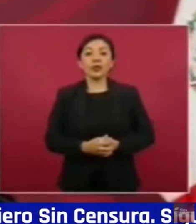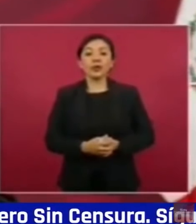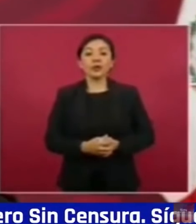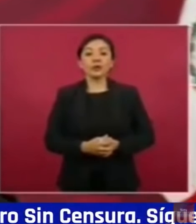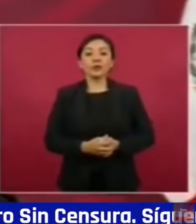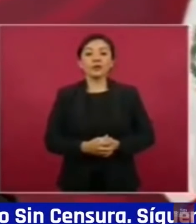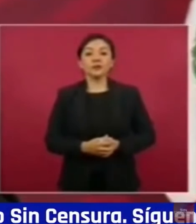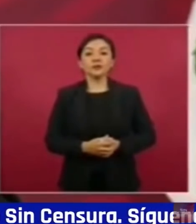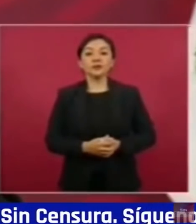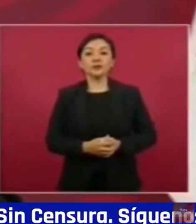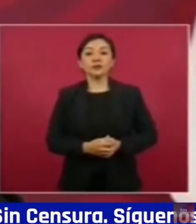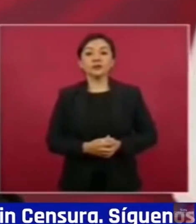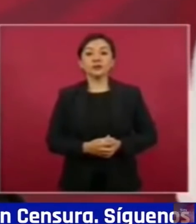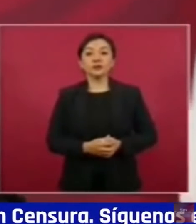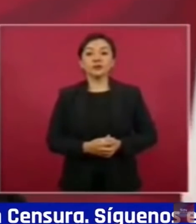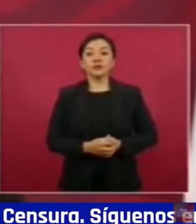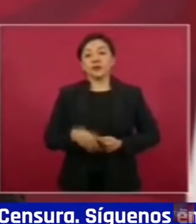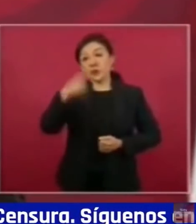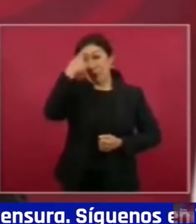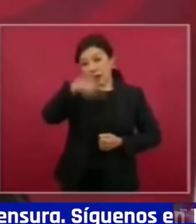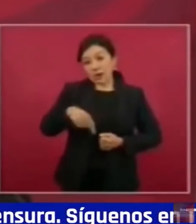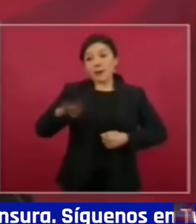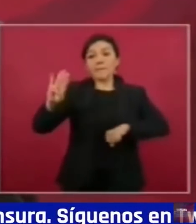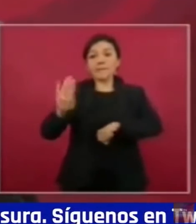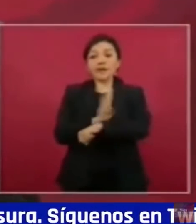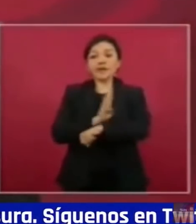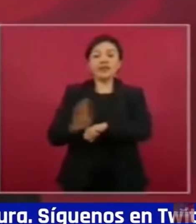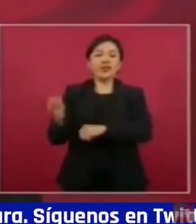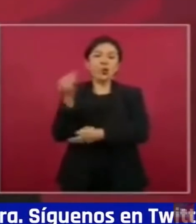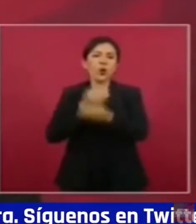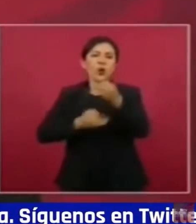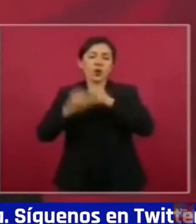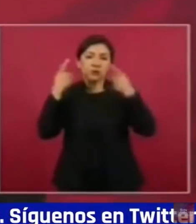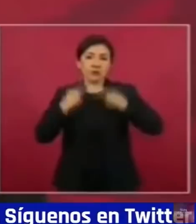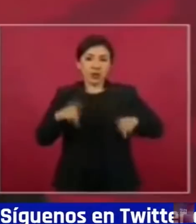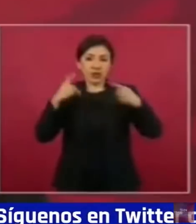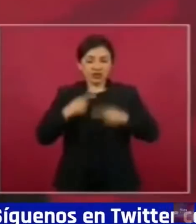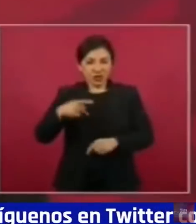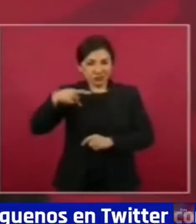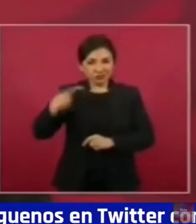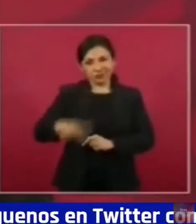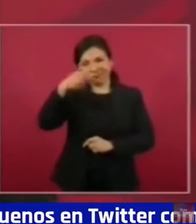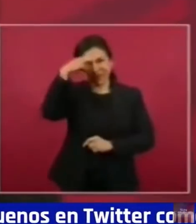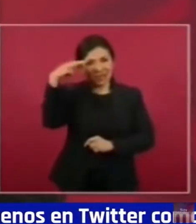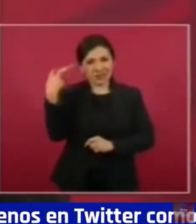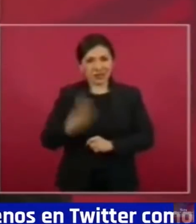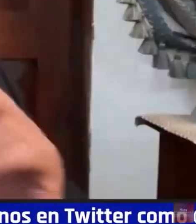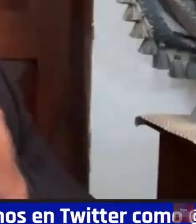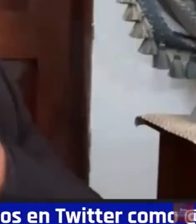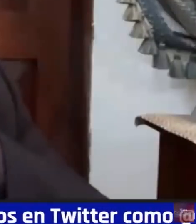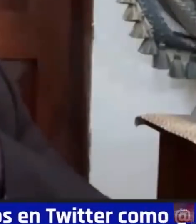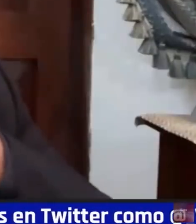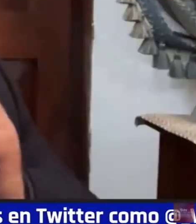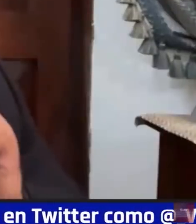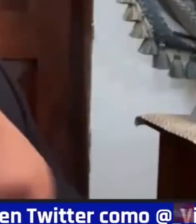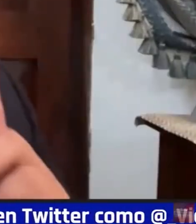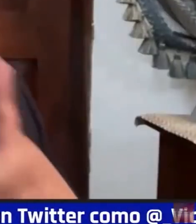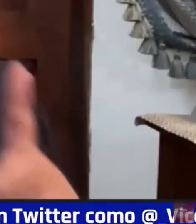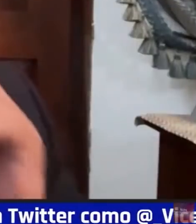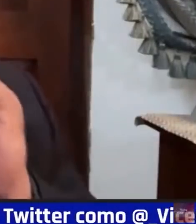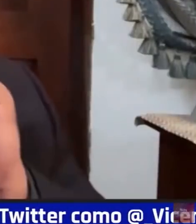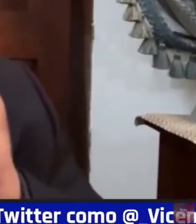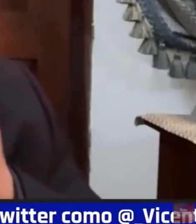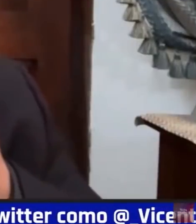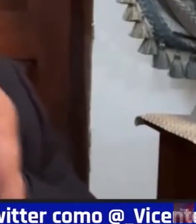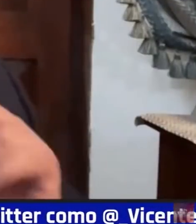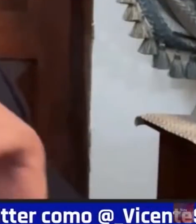en beneficio del pueblo de México, en beneficio... Ojo, que el